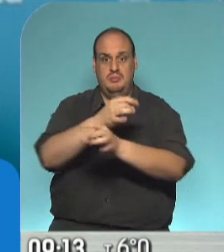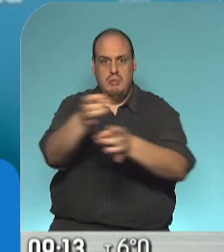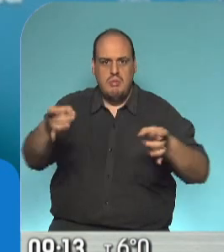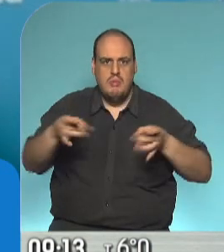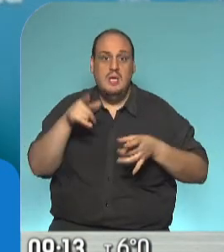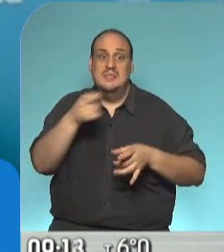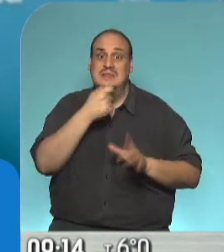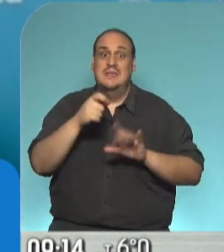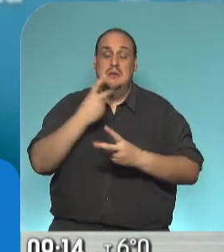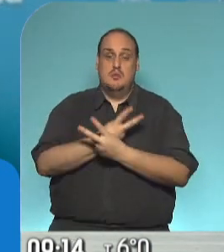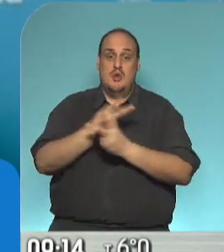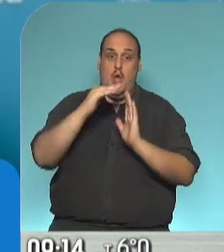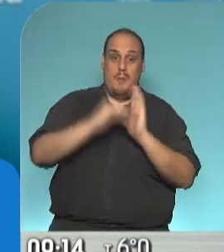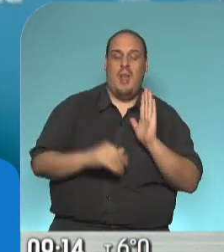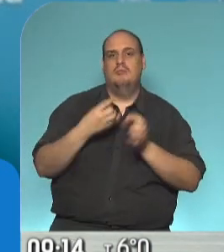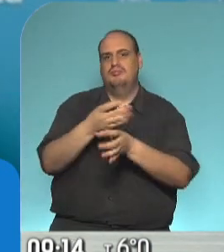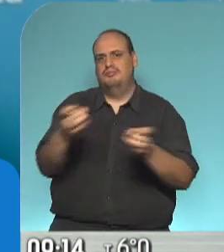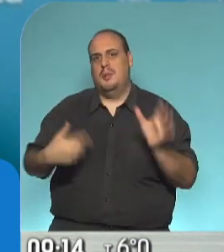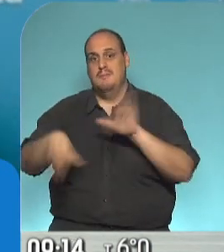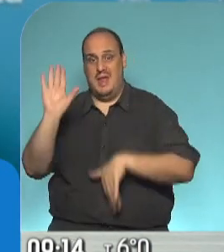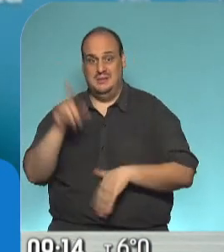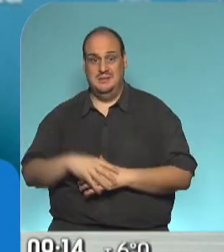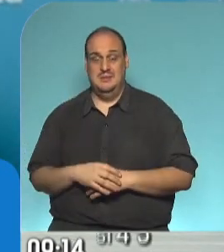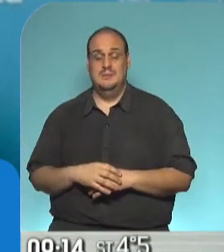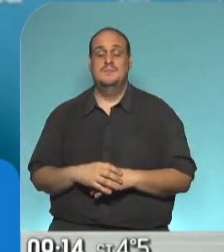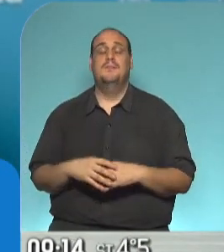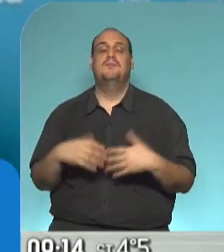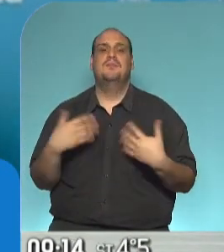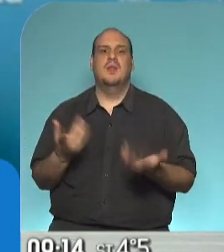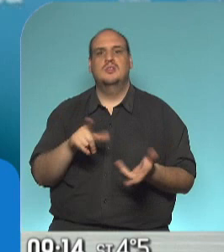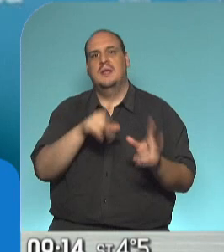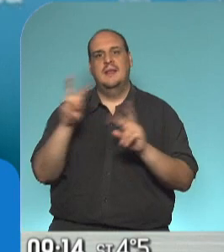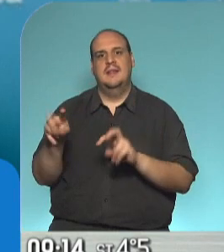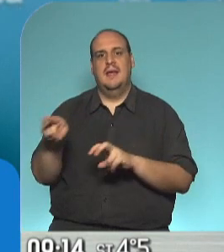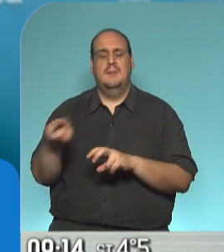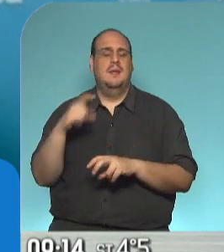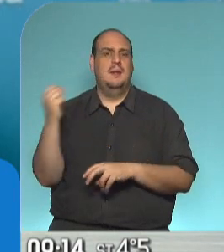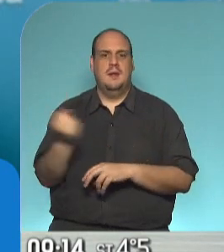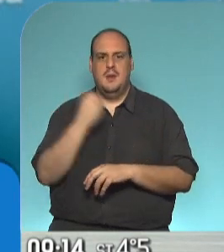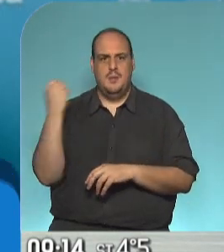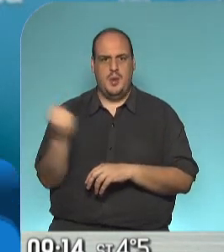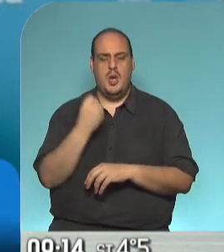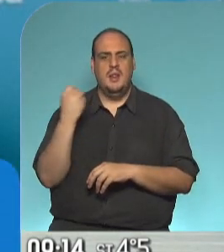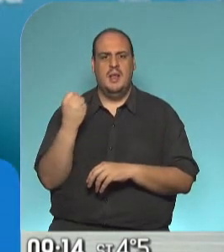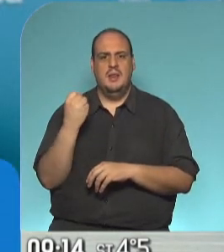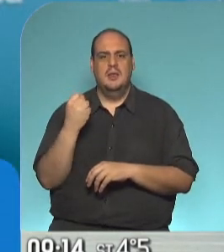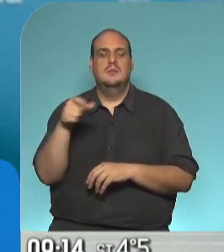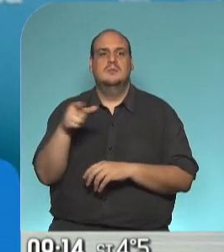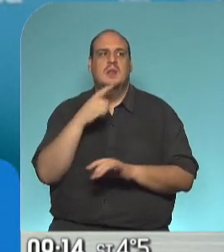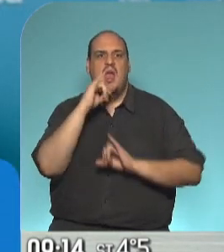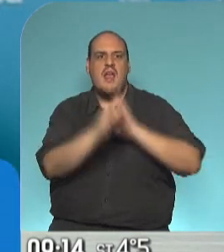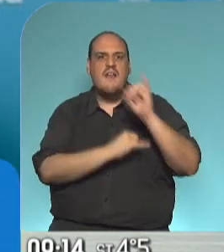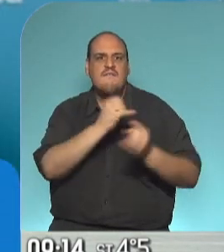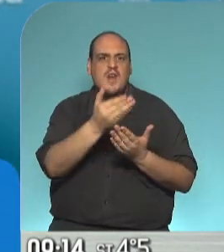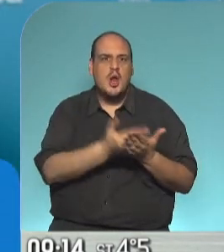prevención tengamos, más va a ser esa transmisión. Así que el otro tema relevante es que tampoco hay mucha información